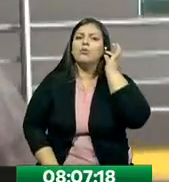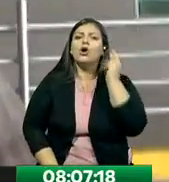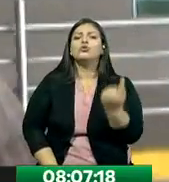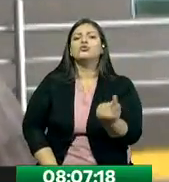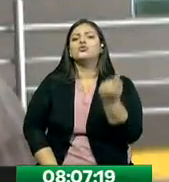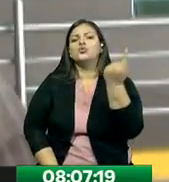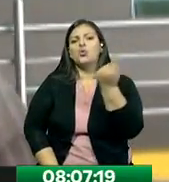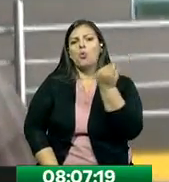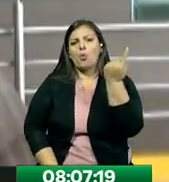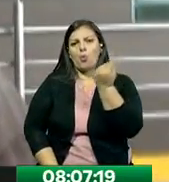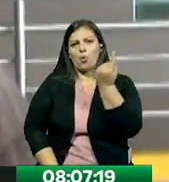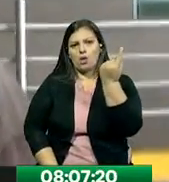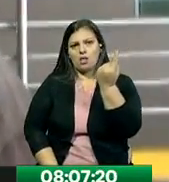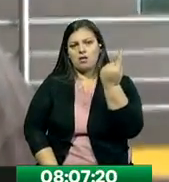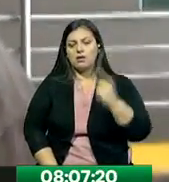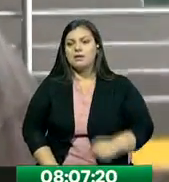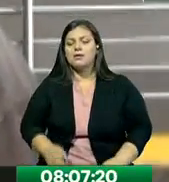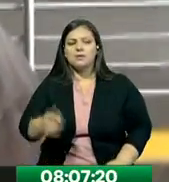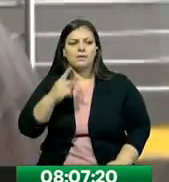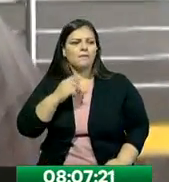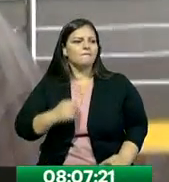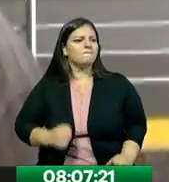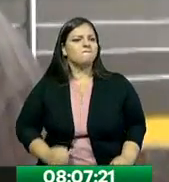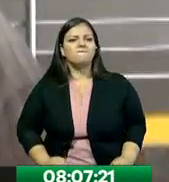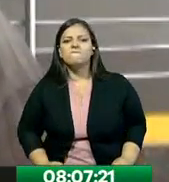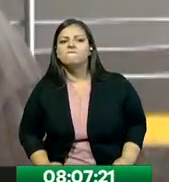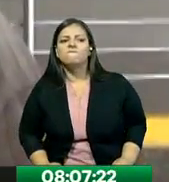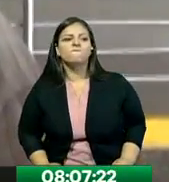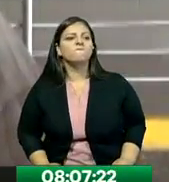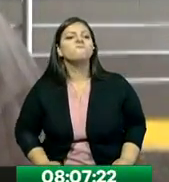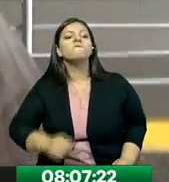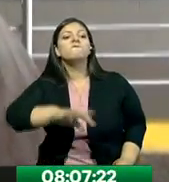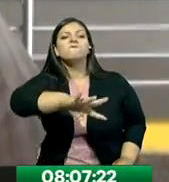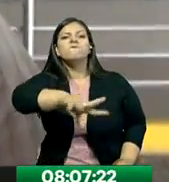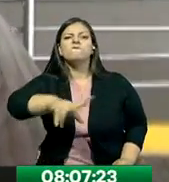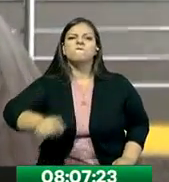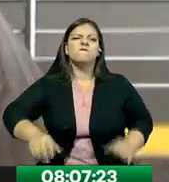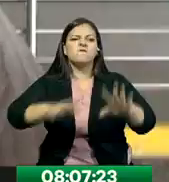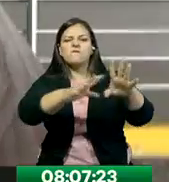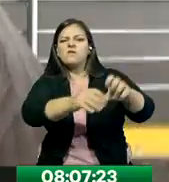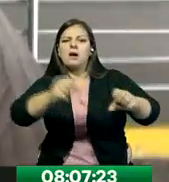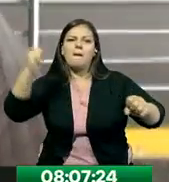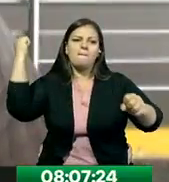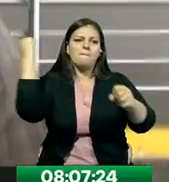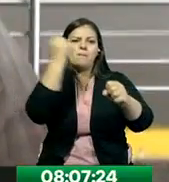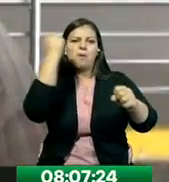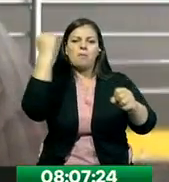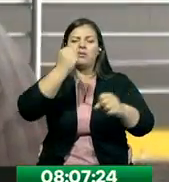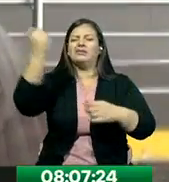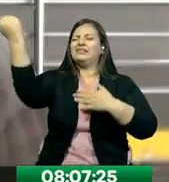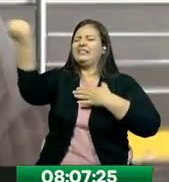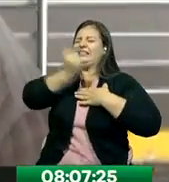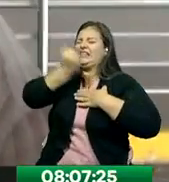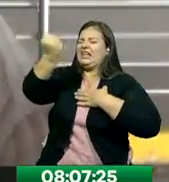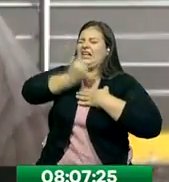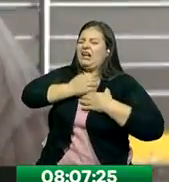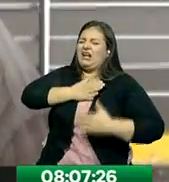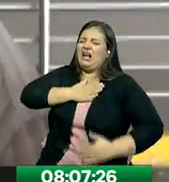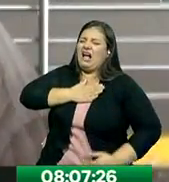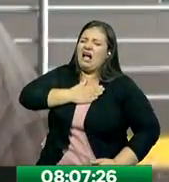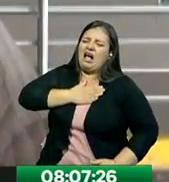no contestaba. Y busca y busca y busca, y entonces ya llegaron allá a la habitación y le encuentran a ella